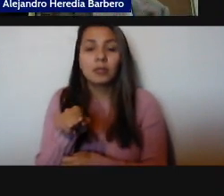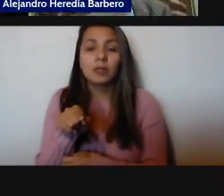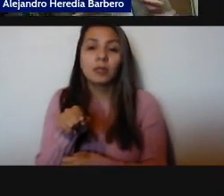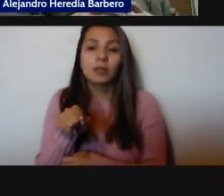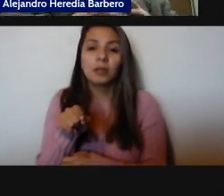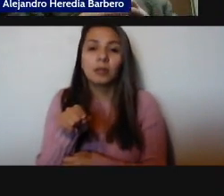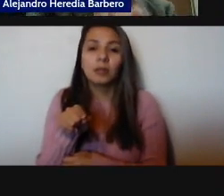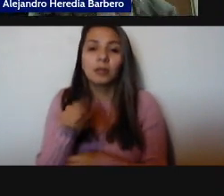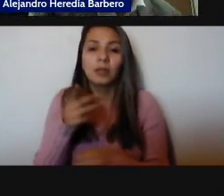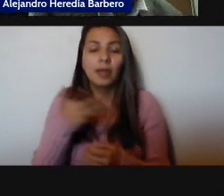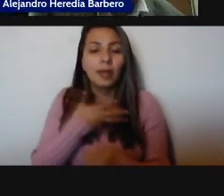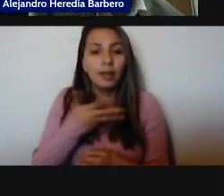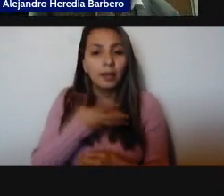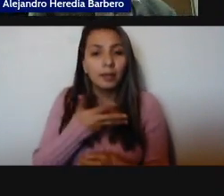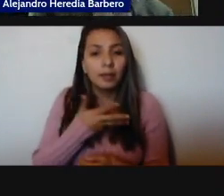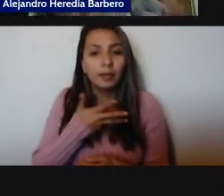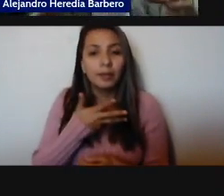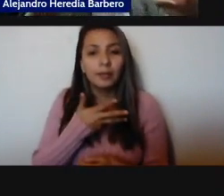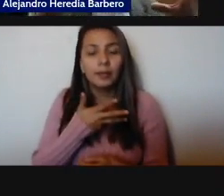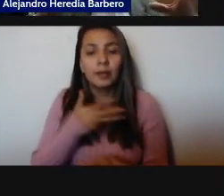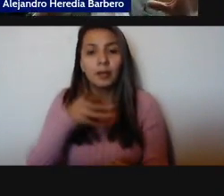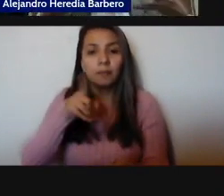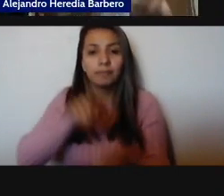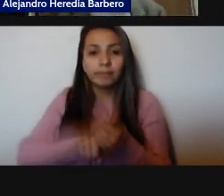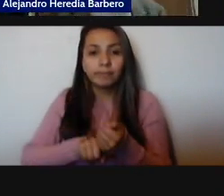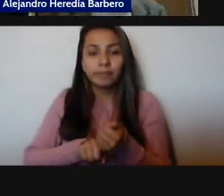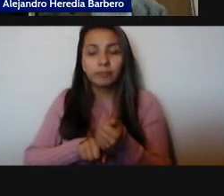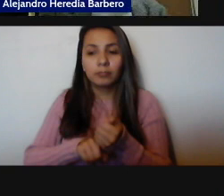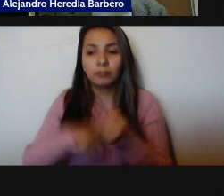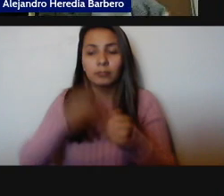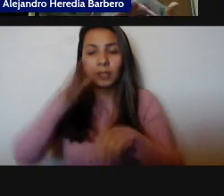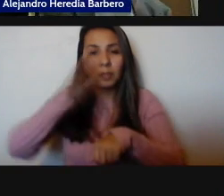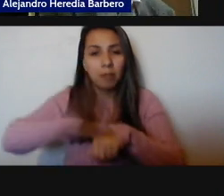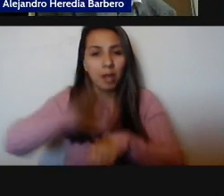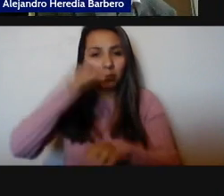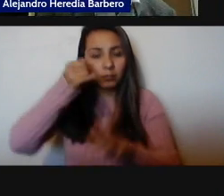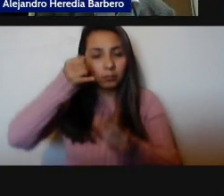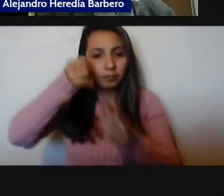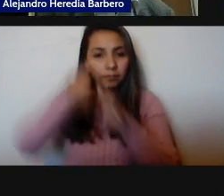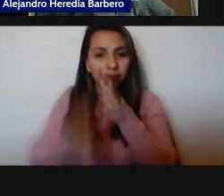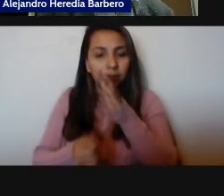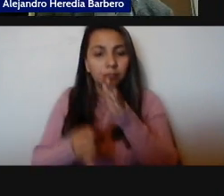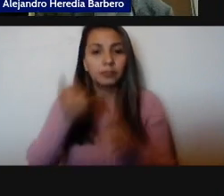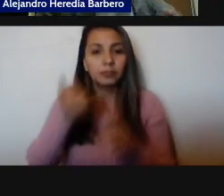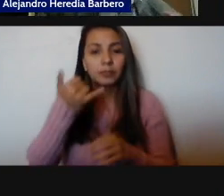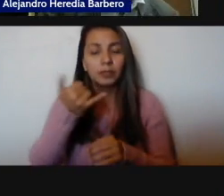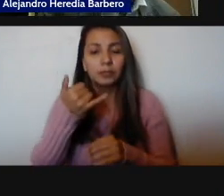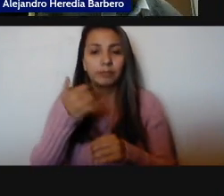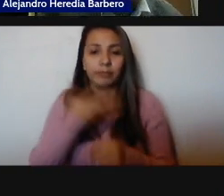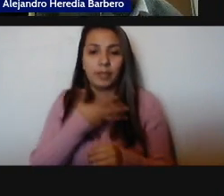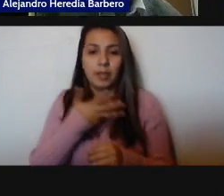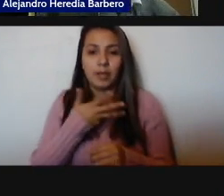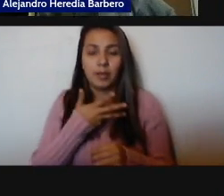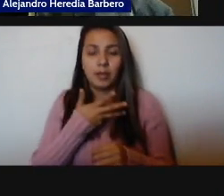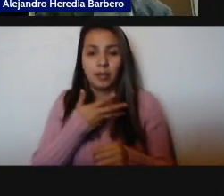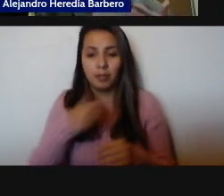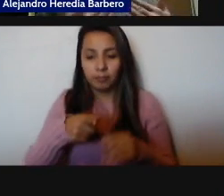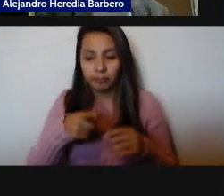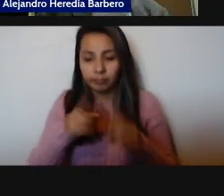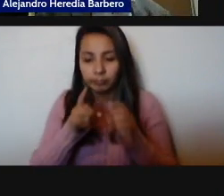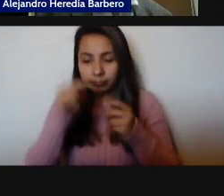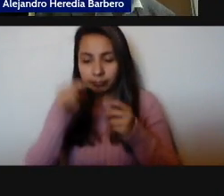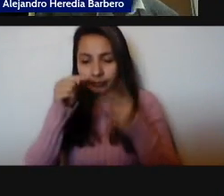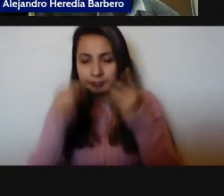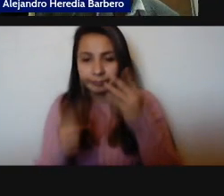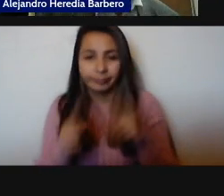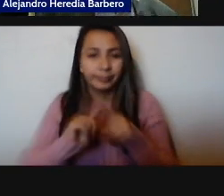aquí es que estos fenómenos de autoordenamiento traen en sí mayor complejidad y